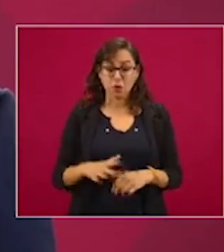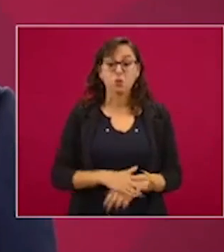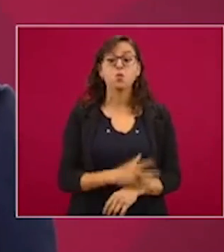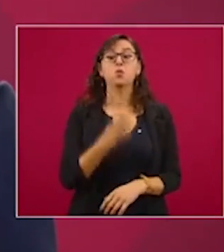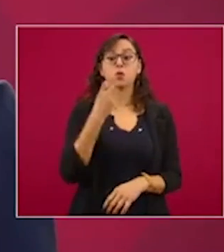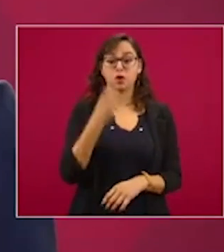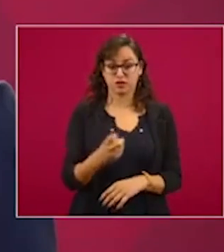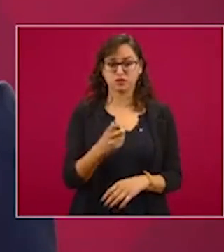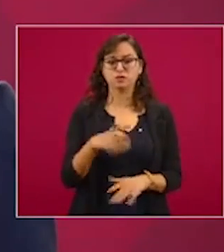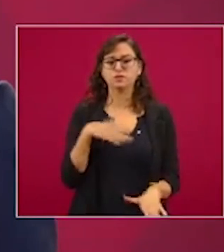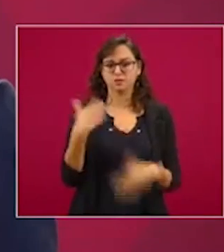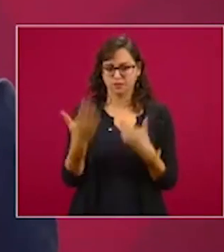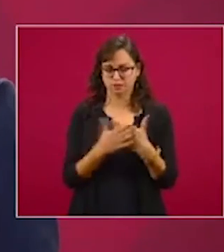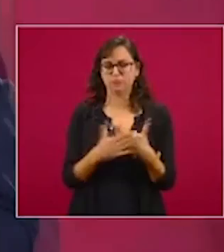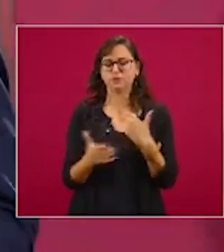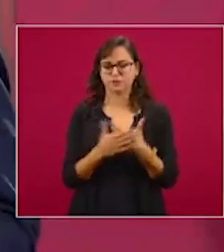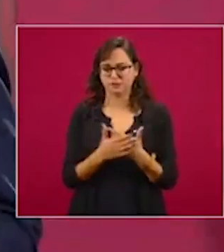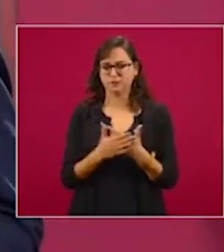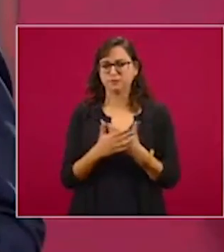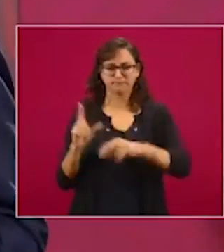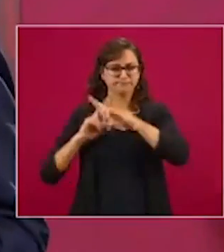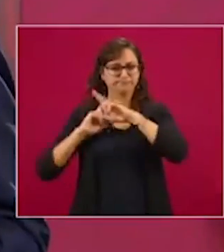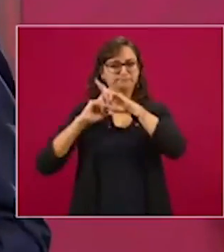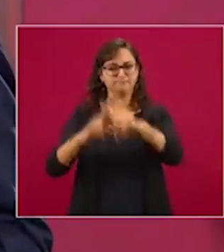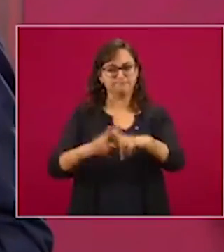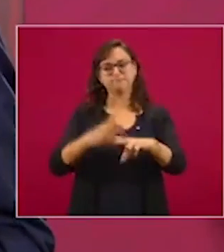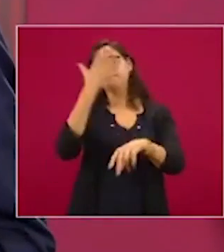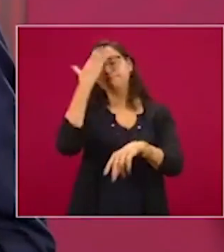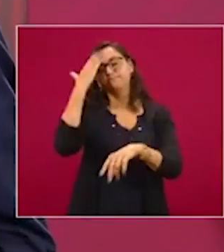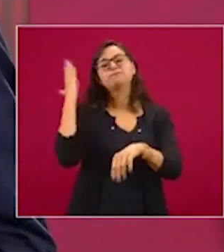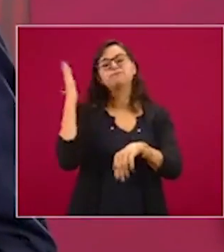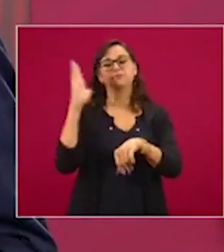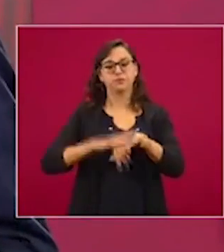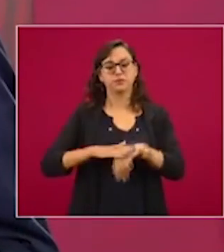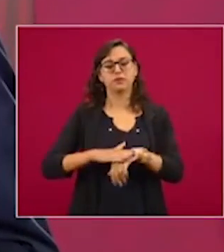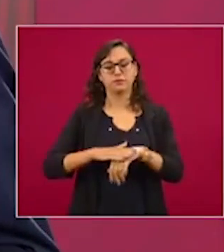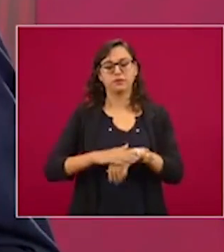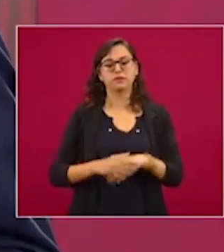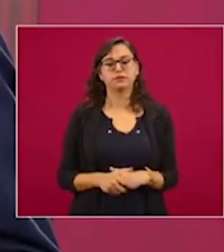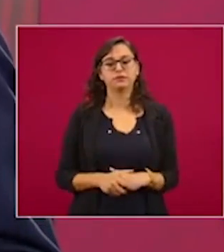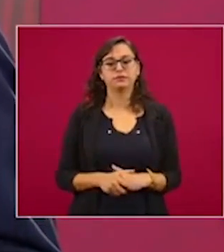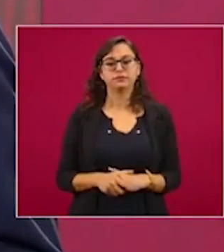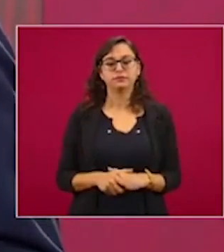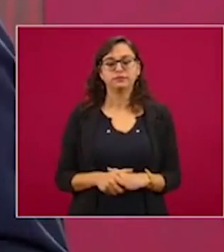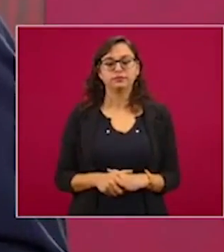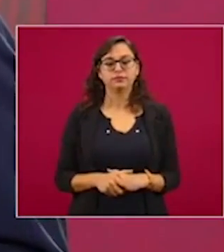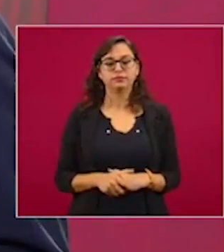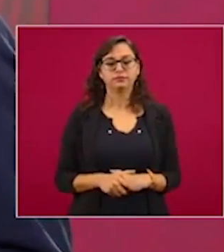la conmemoración del año próximo.